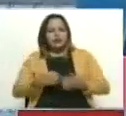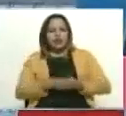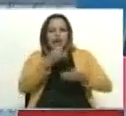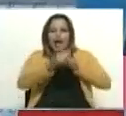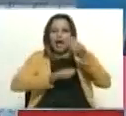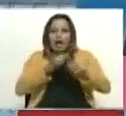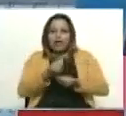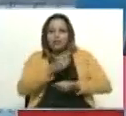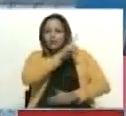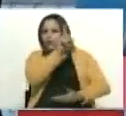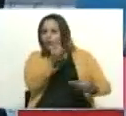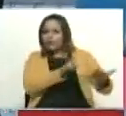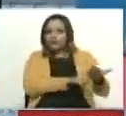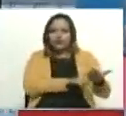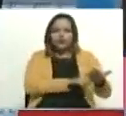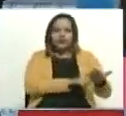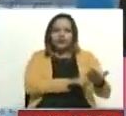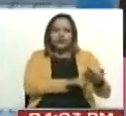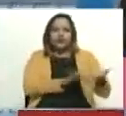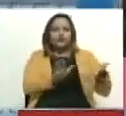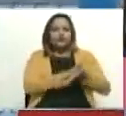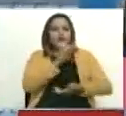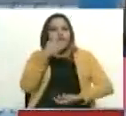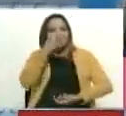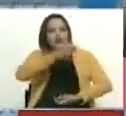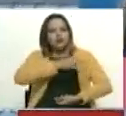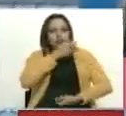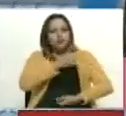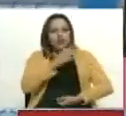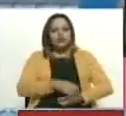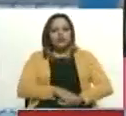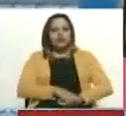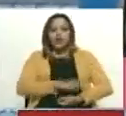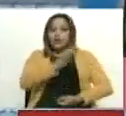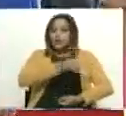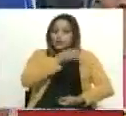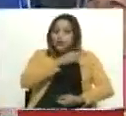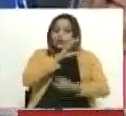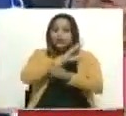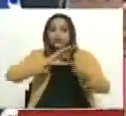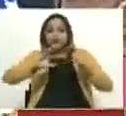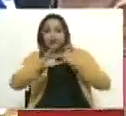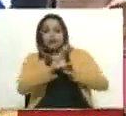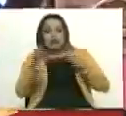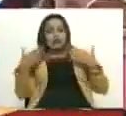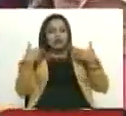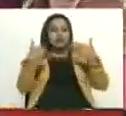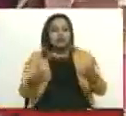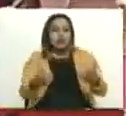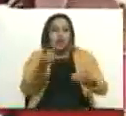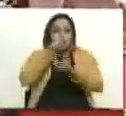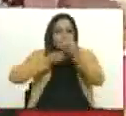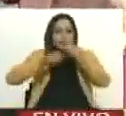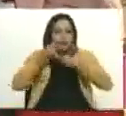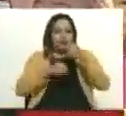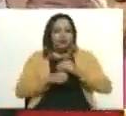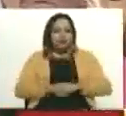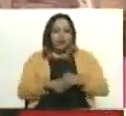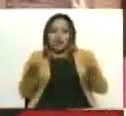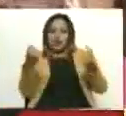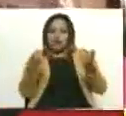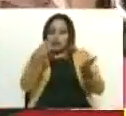reconstrucción plena de ese estado de bienestar en lo social, en lo cultural, en la salud, en la alimentación, en los